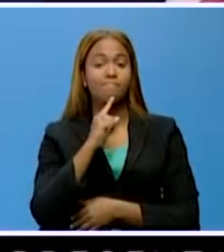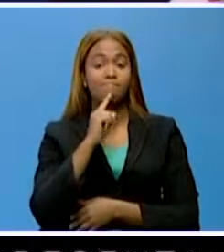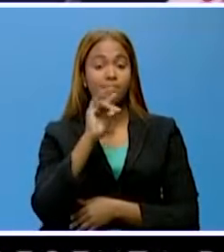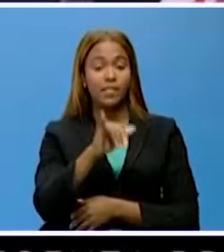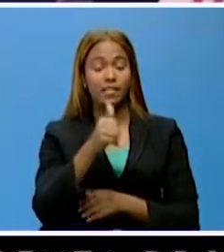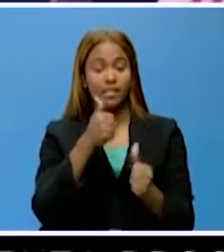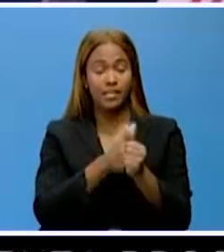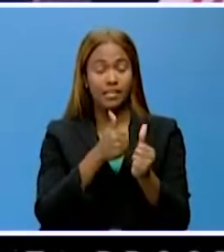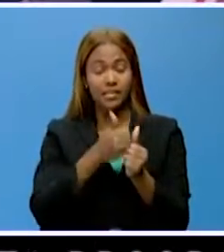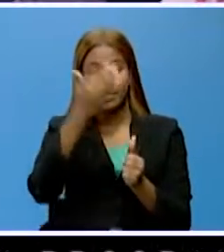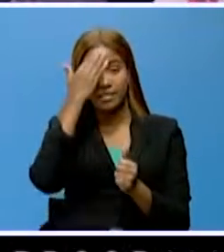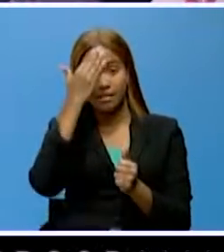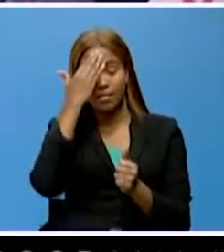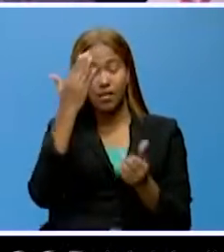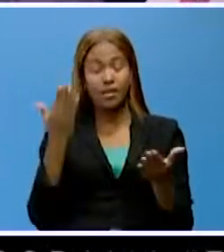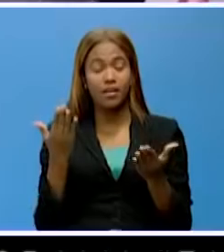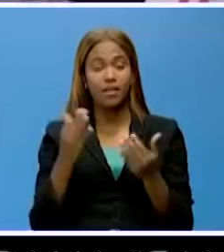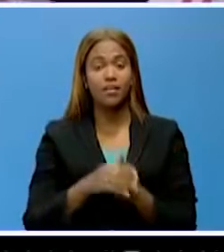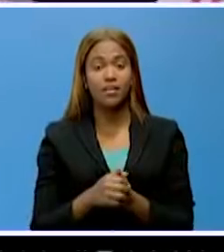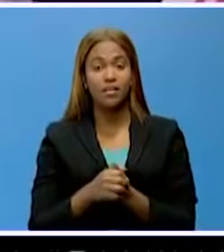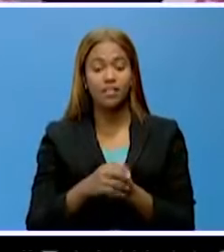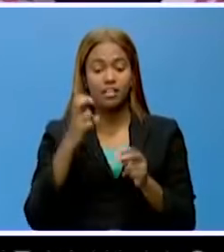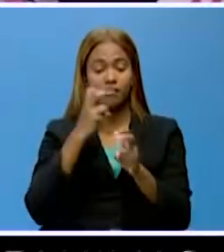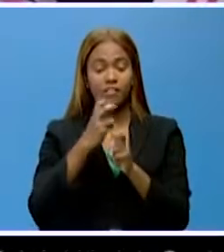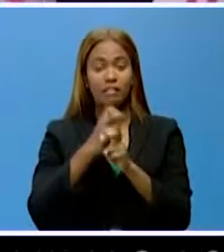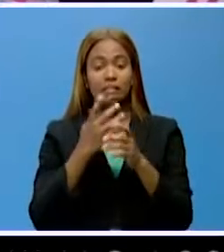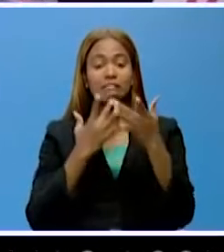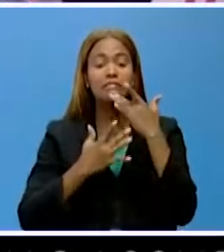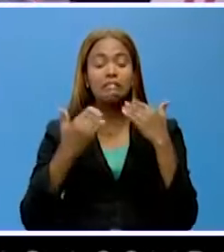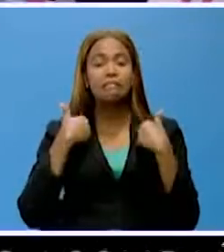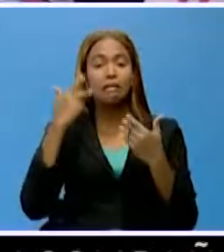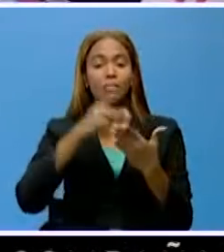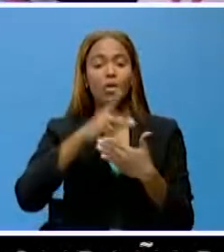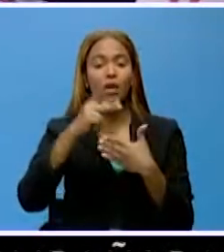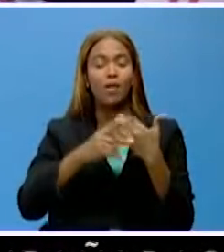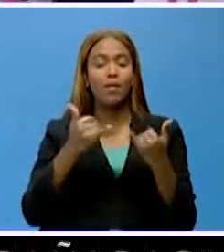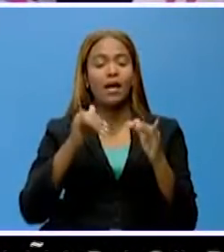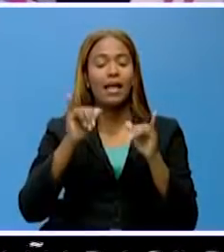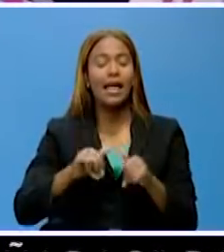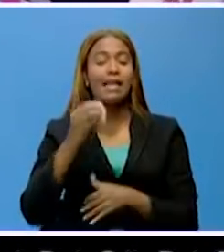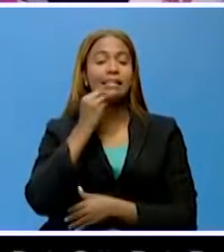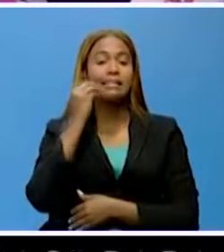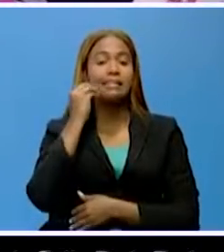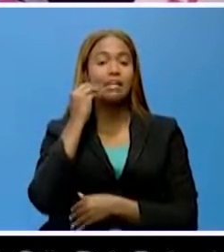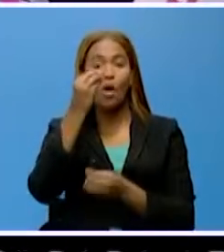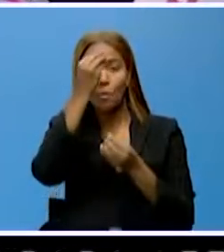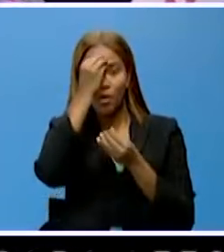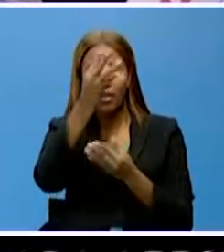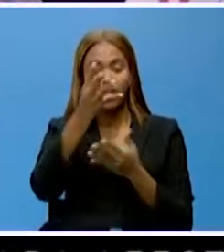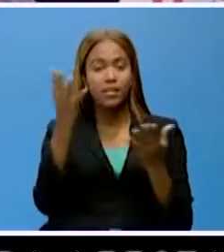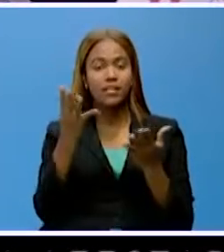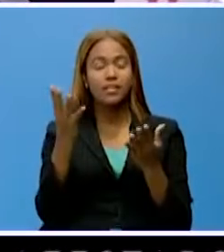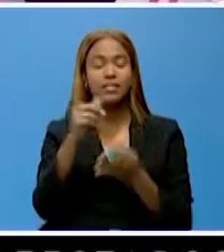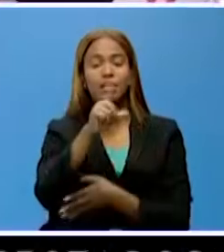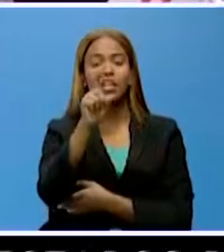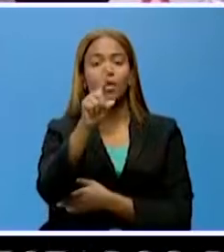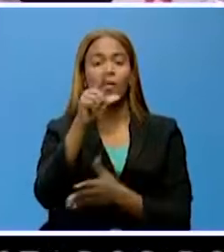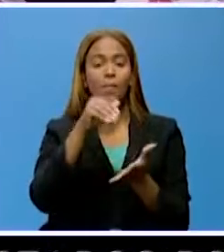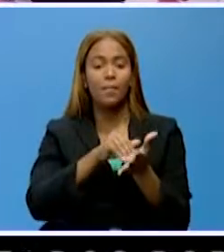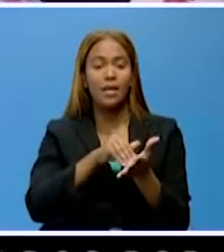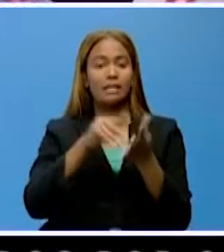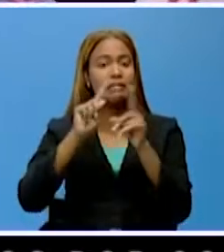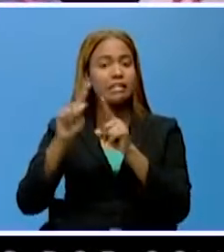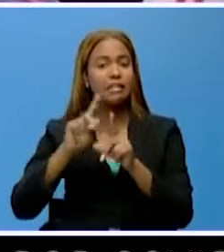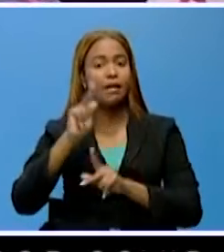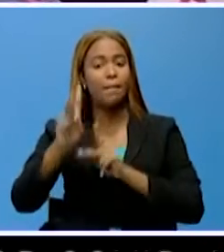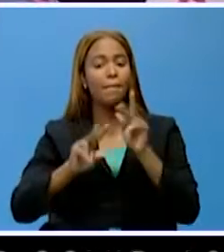aparecido jamás, tú sabes que una de las dificultades que encontramos en el programa Quédate en Casa obedeció justamente a 101,000 y pico de personas